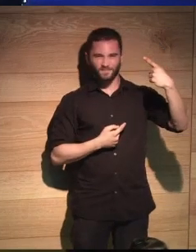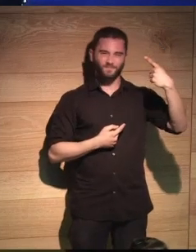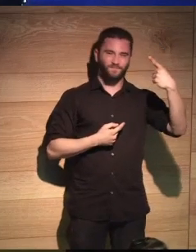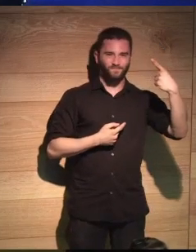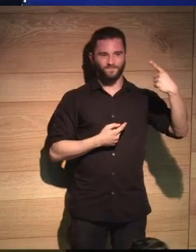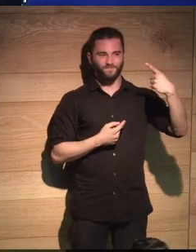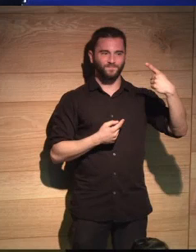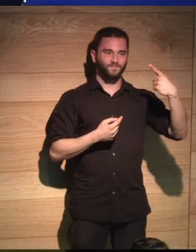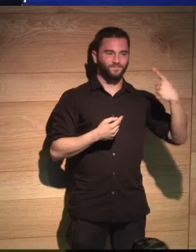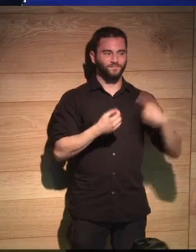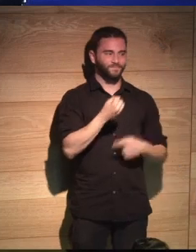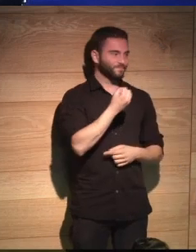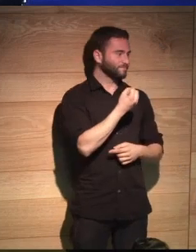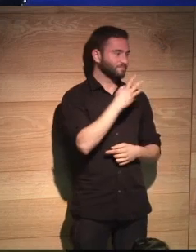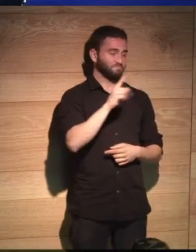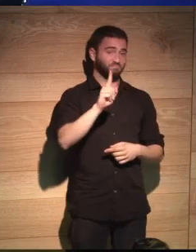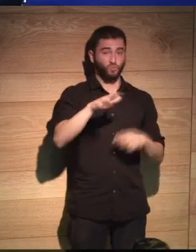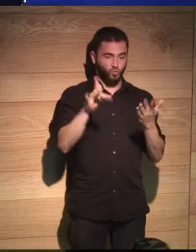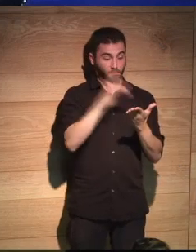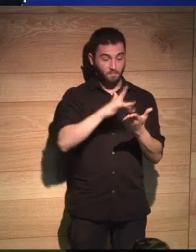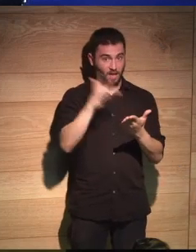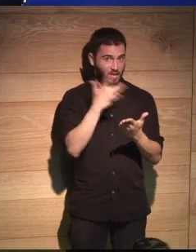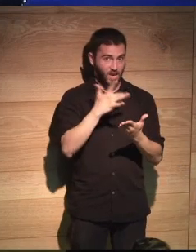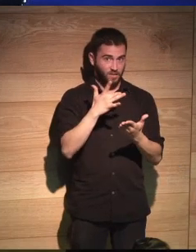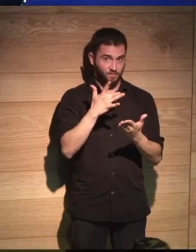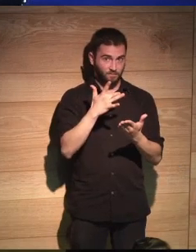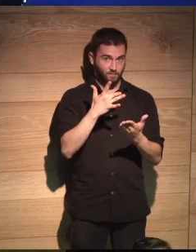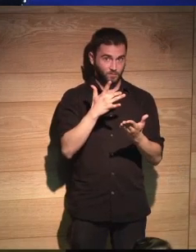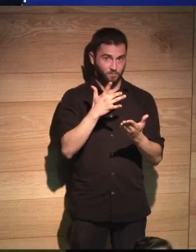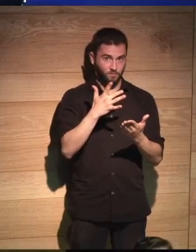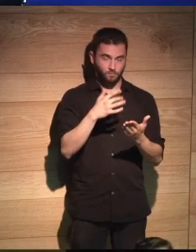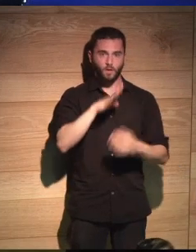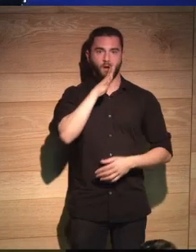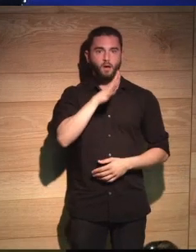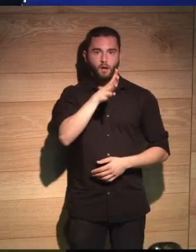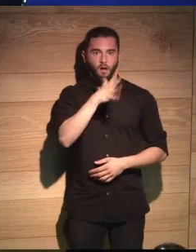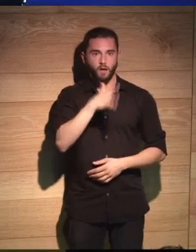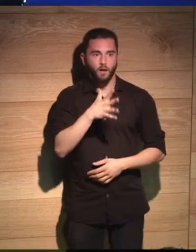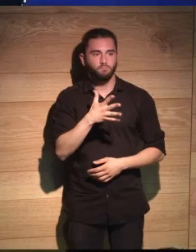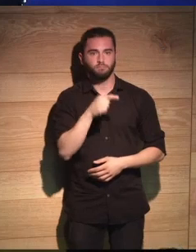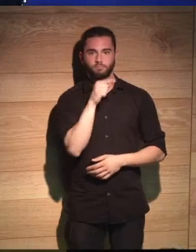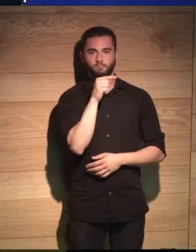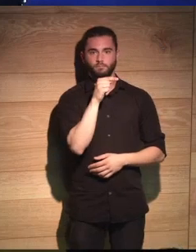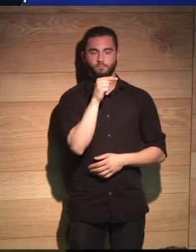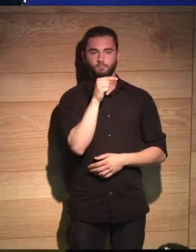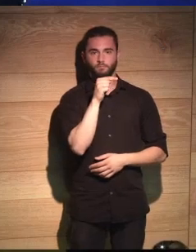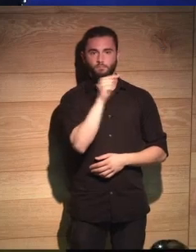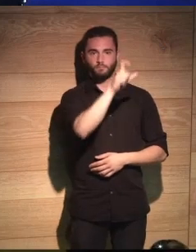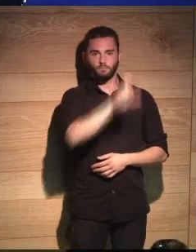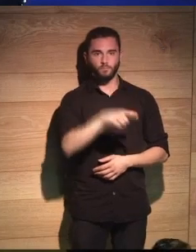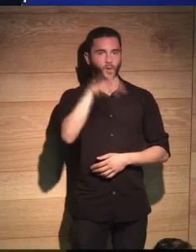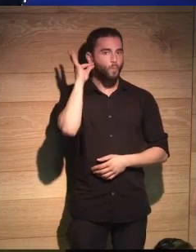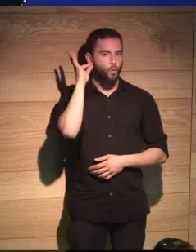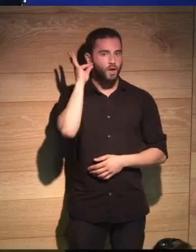pasa en muy pocas páginas a una especie de admiración y rendición por una persona, a una mujer a